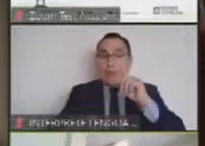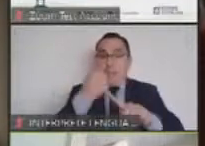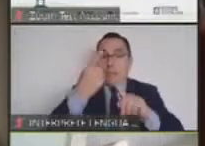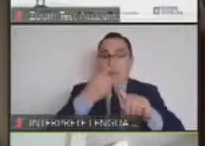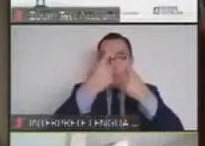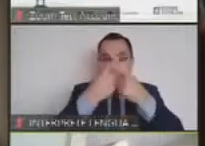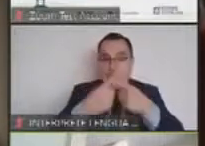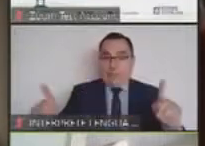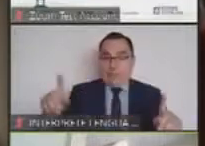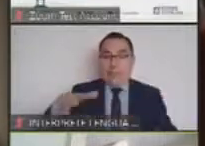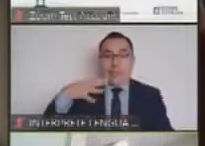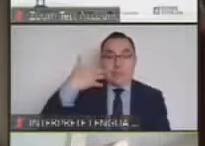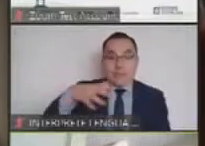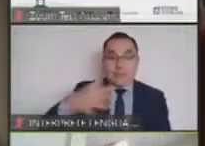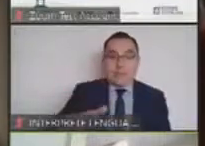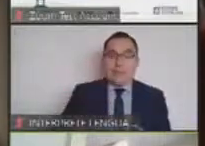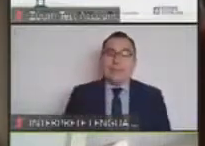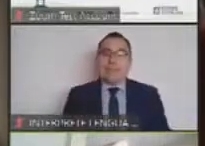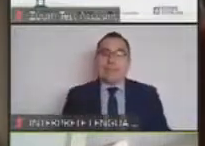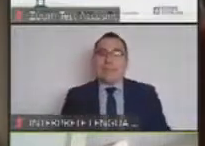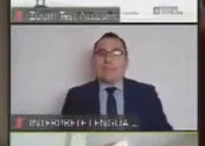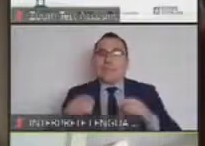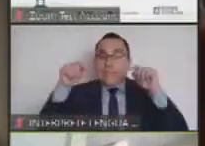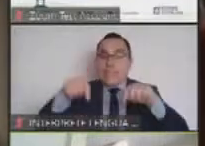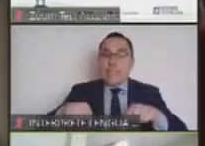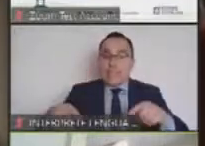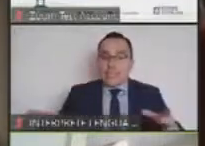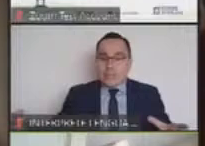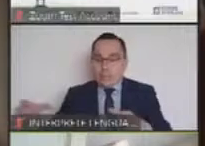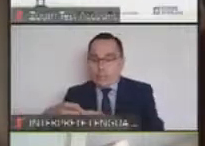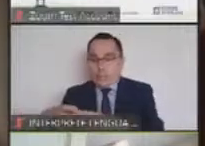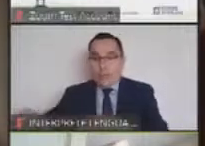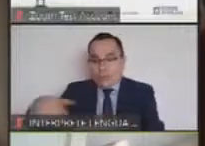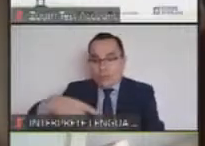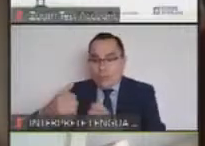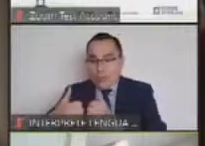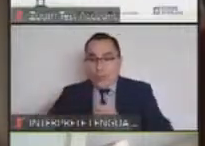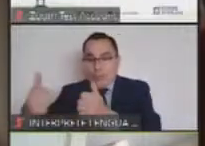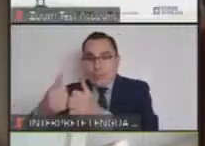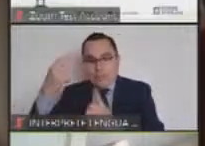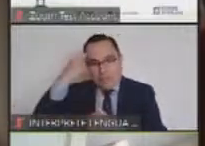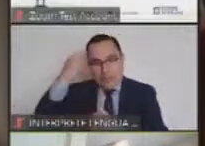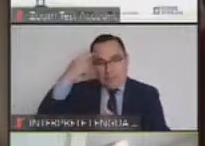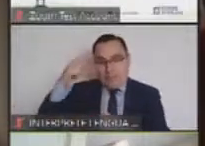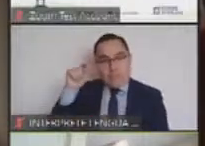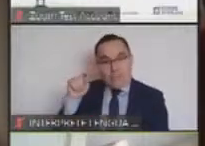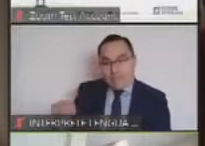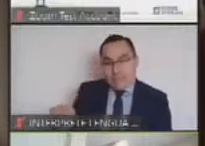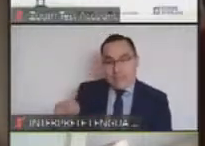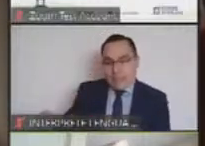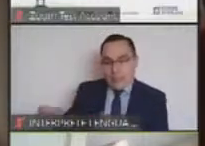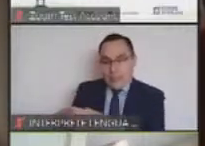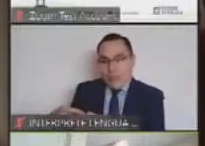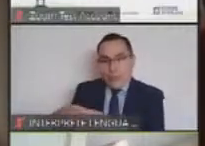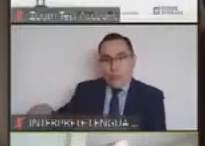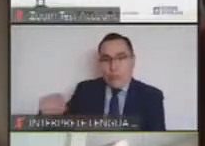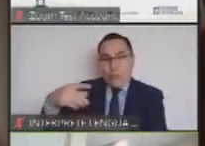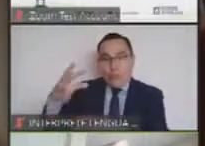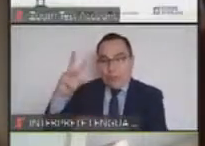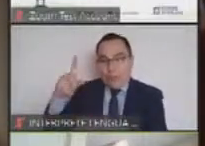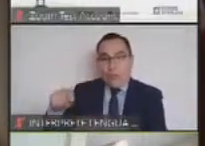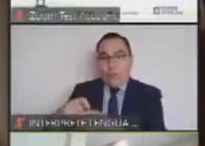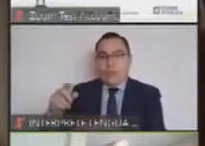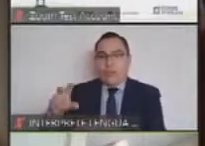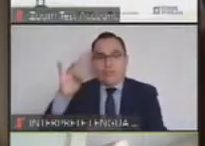diferencia importante. Este órgano previsto, pensado, sería el encargado de realizar las